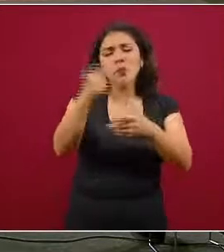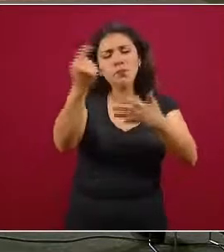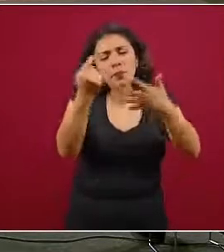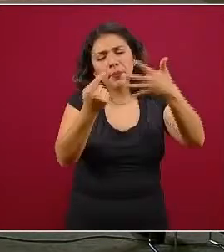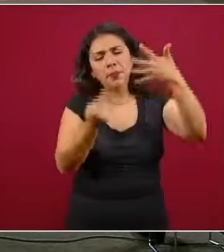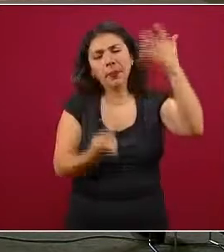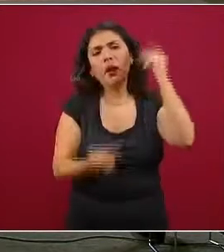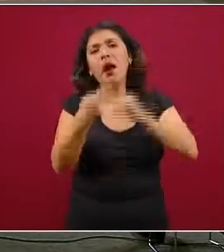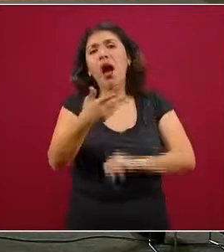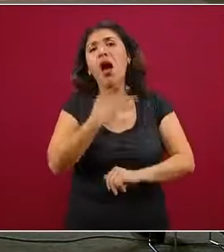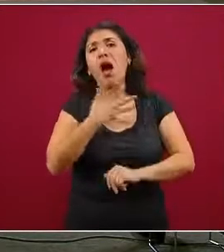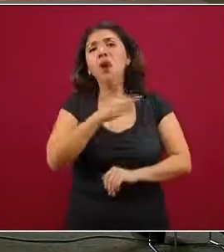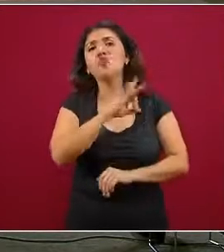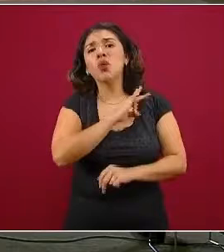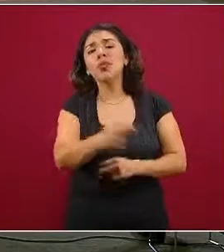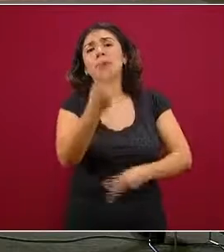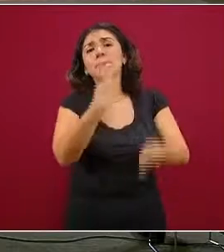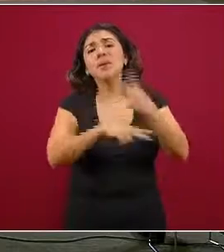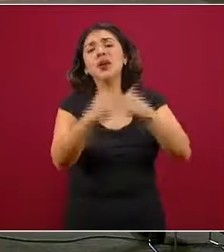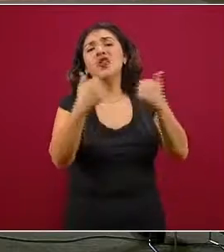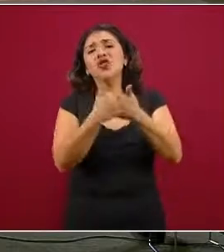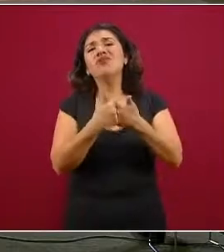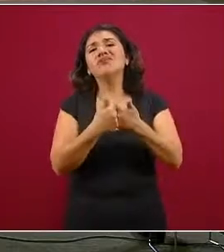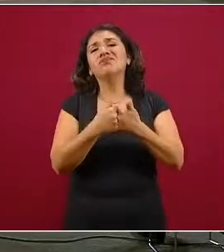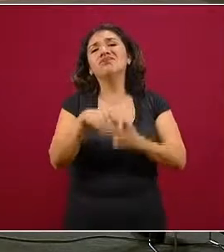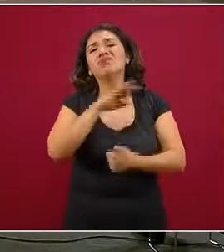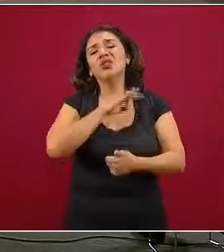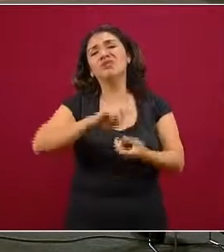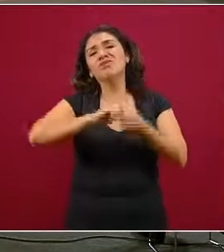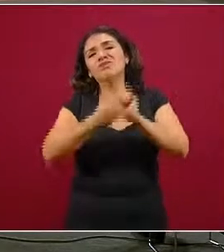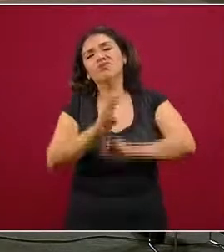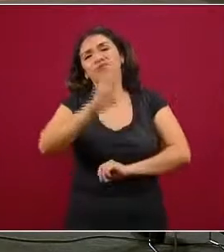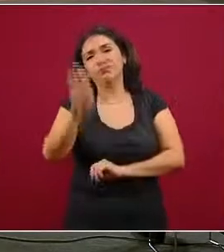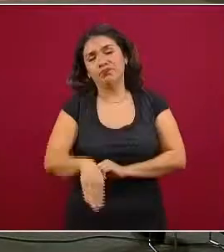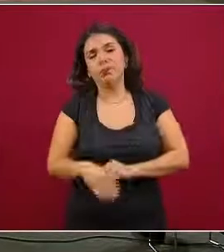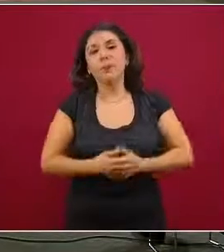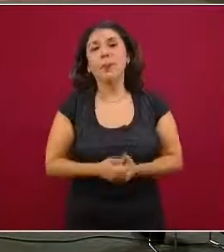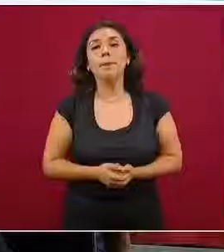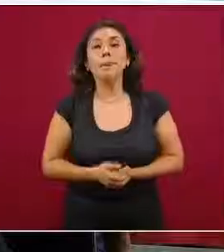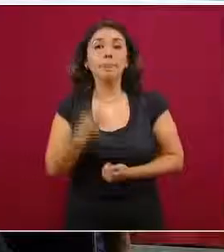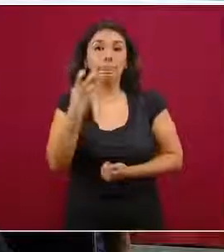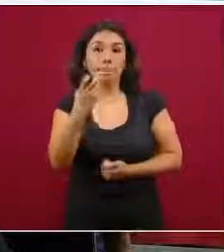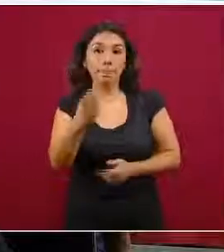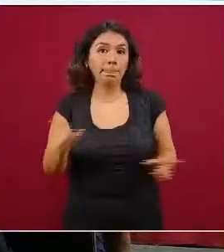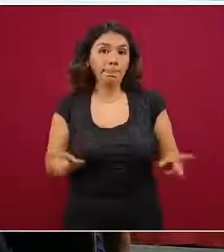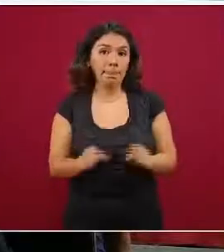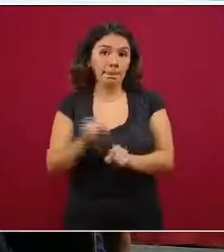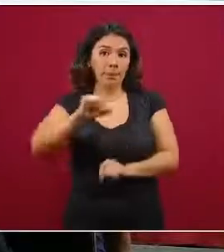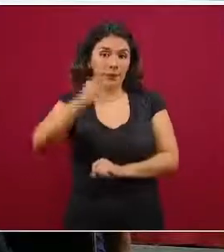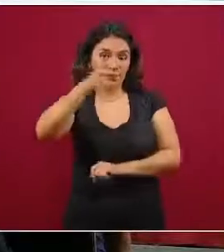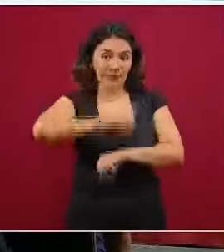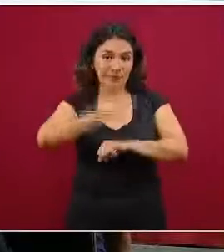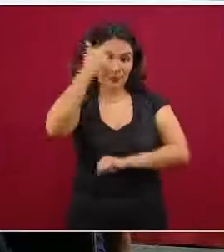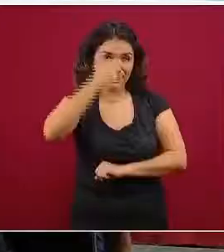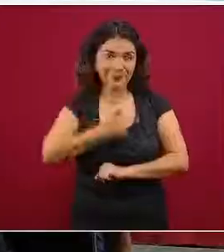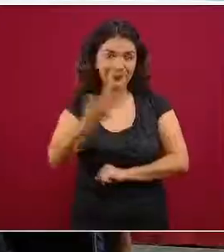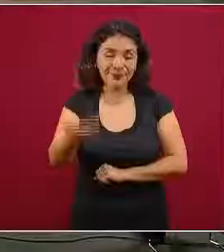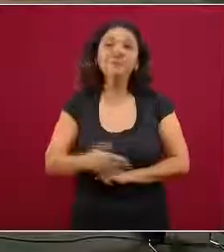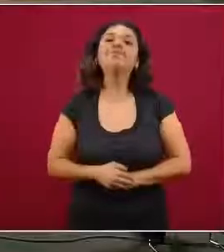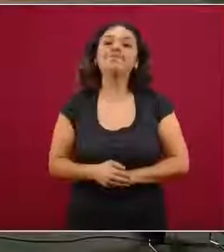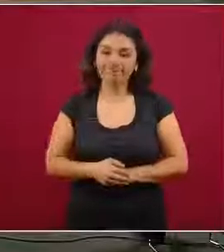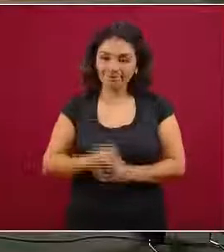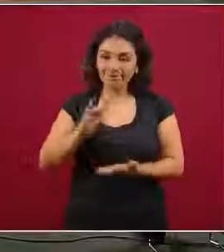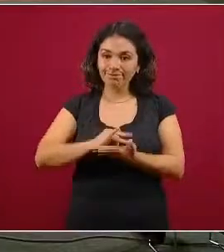momento producen o contribuyen a una muerte materna. Esa sería la información de esta noche. Muchas gracias,